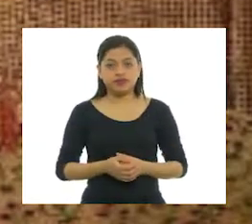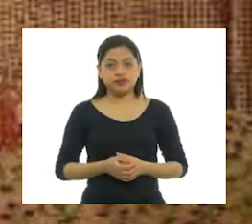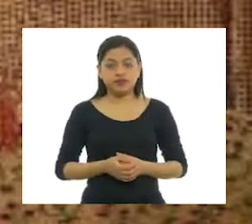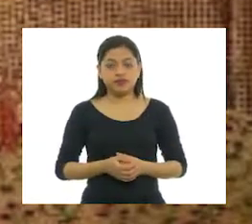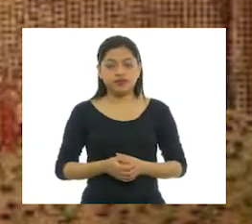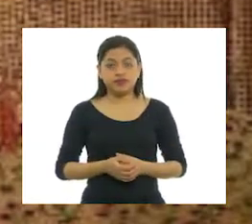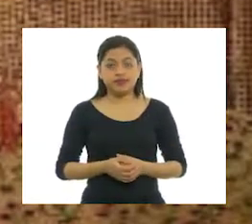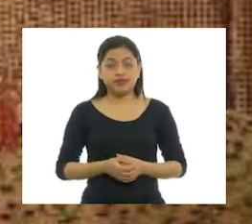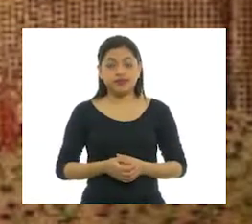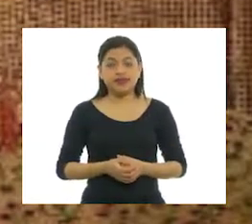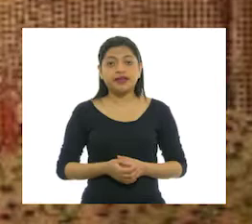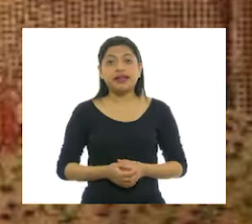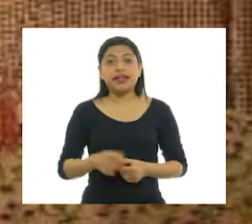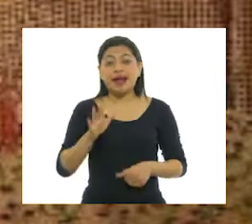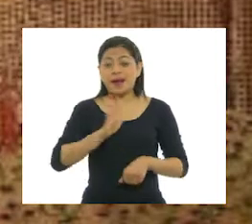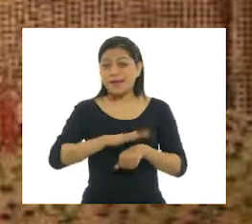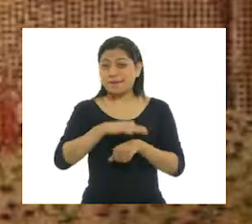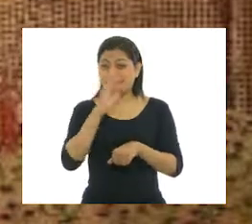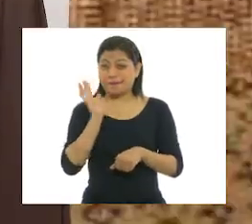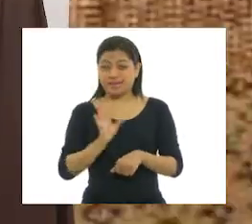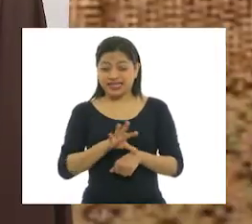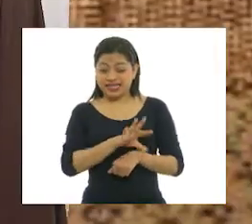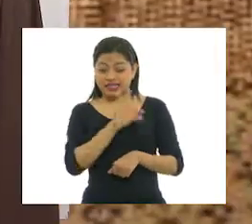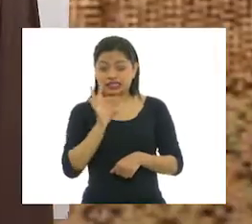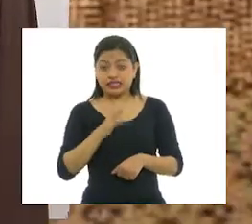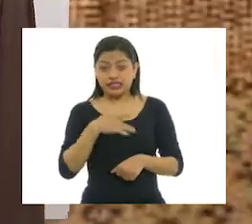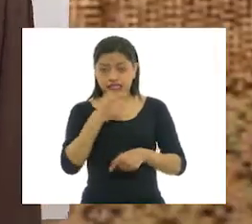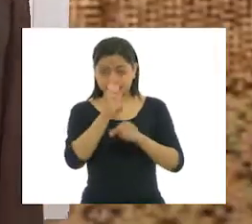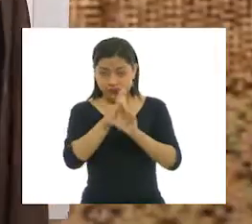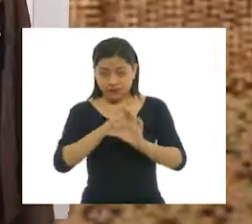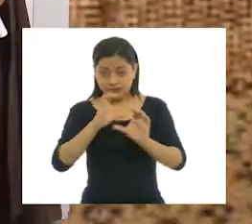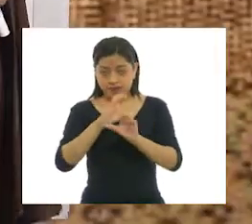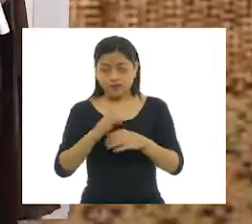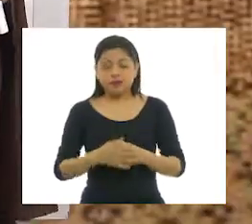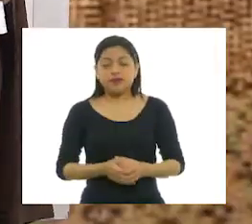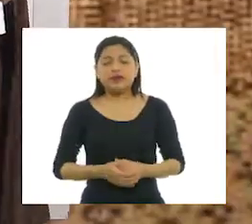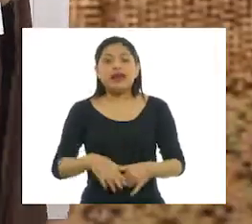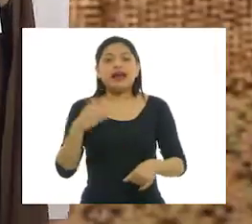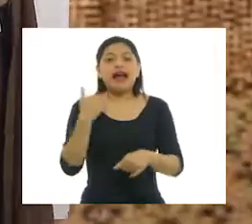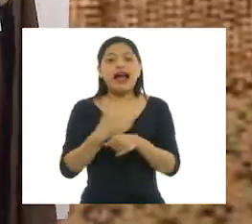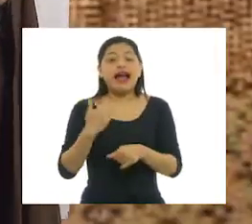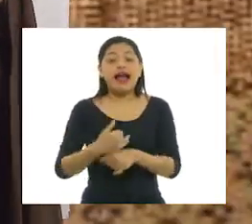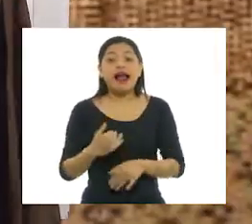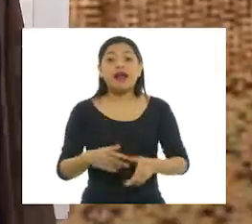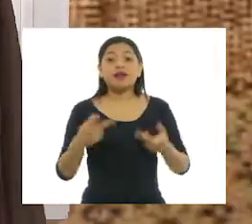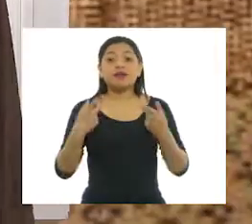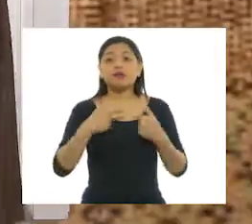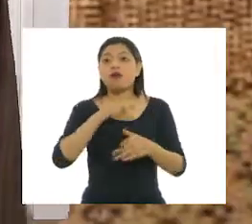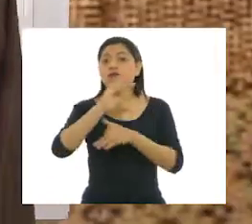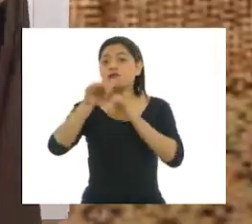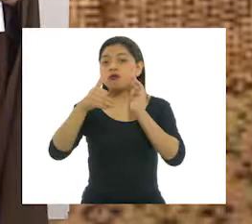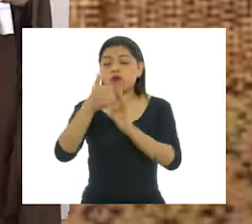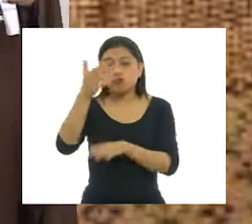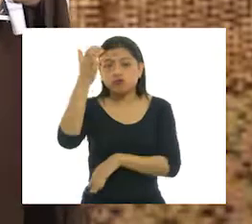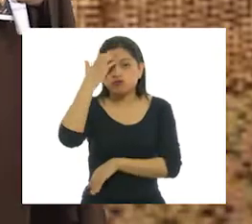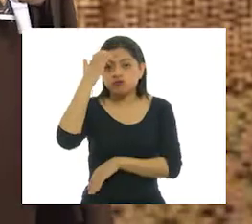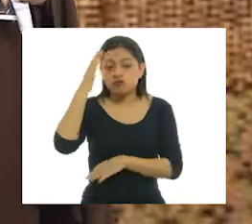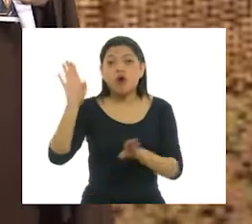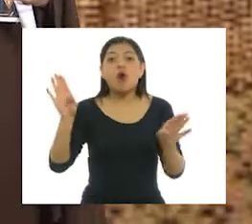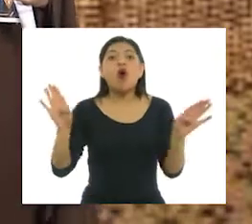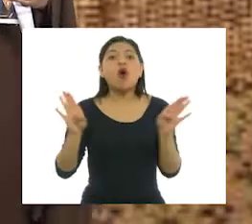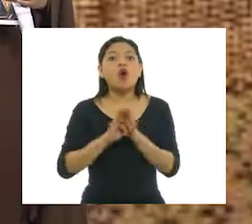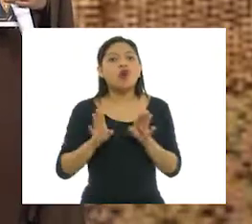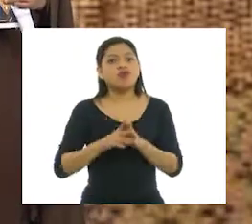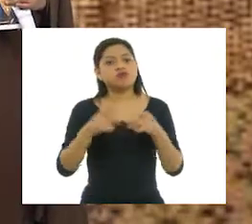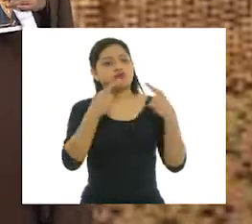El poema más conocido de la composición. Esta obra será un hitazo, gracias a la cantidad de instrumentos que se